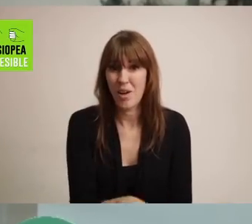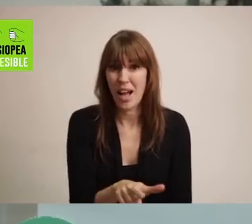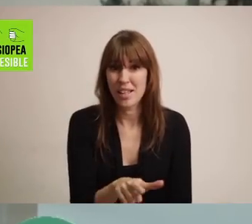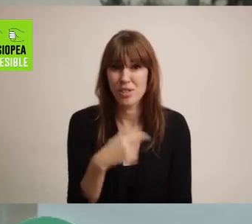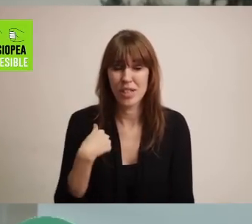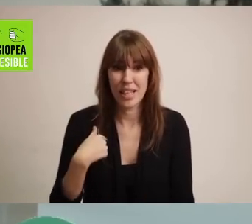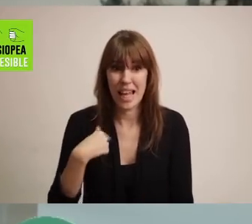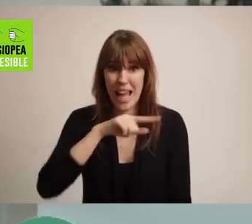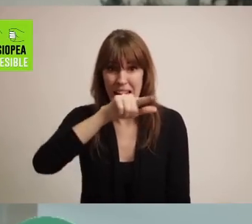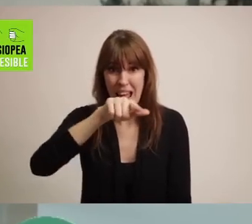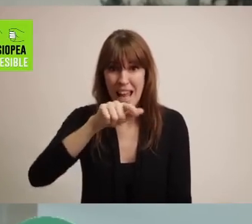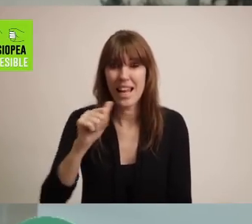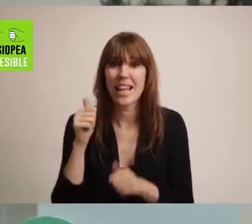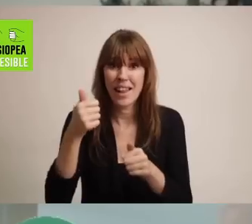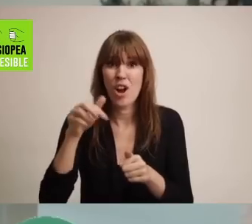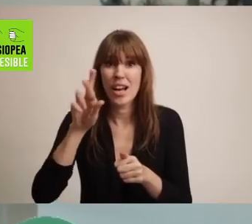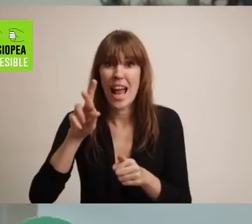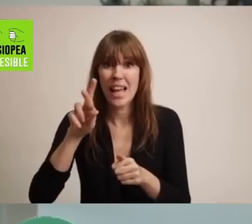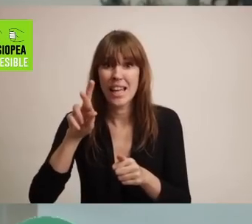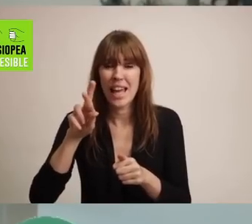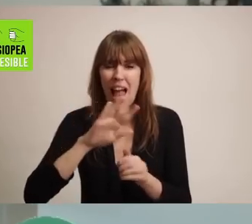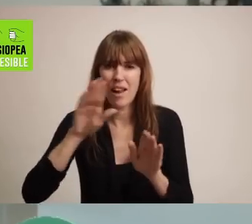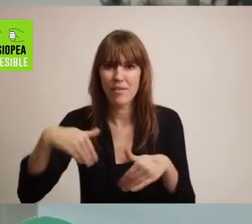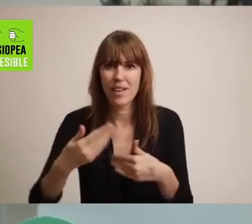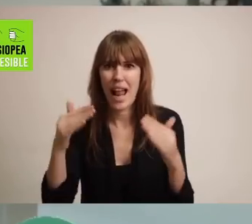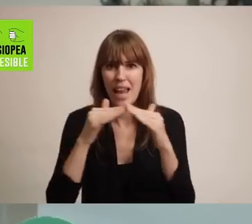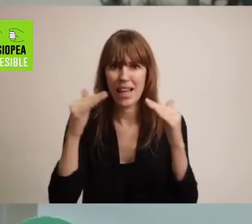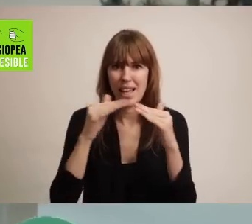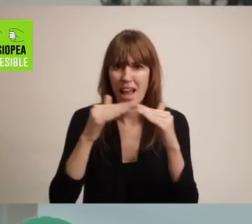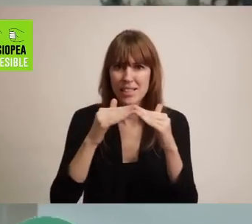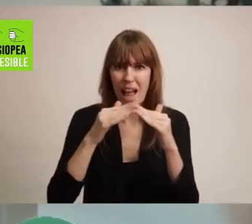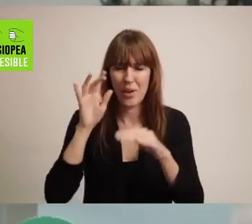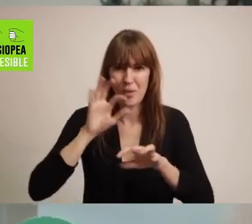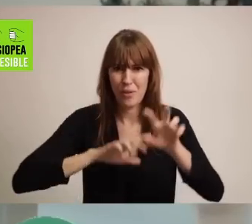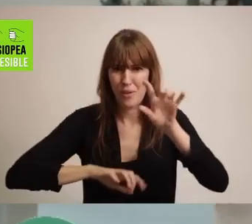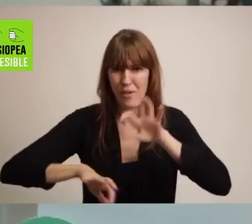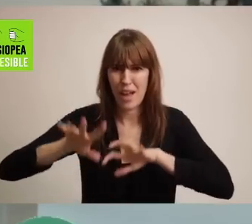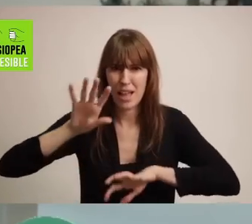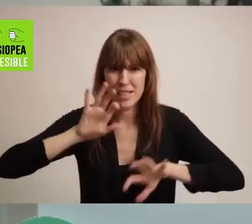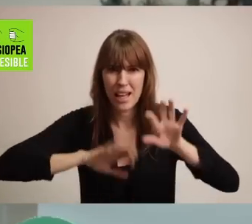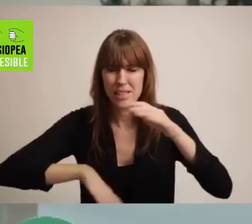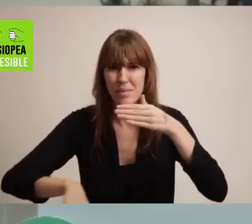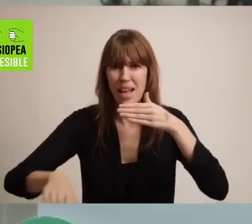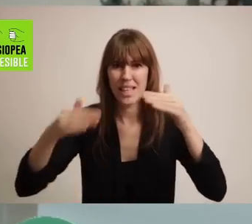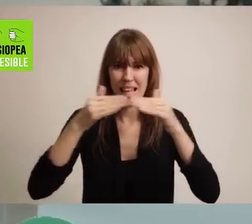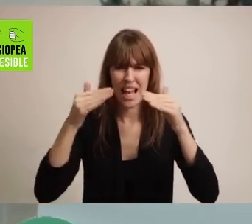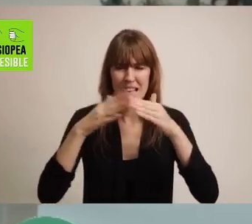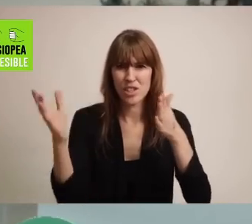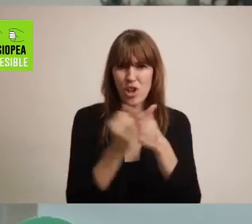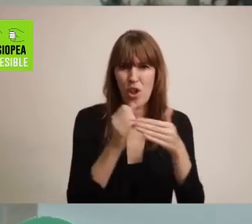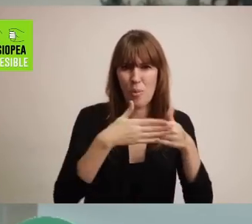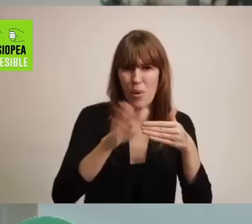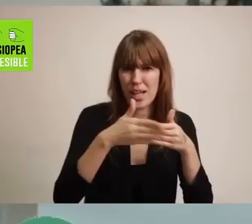poltergeist en casa. Se le abrían las ventanas las puertas de los armarios de la cocina y empezaban a caerse del todo cada vez que quería